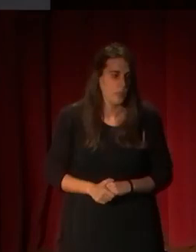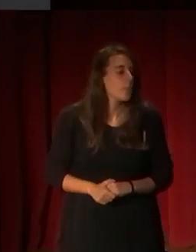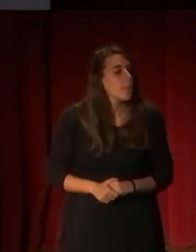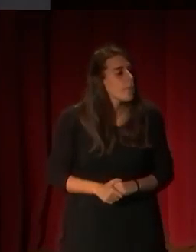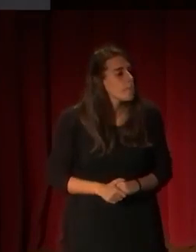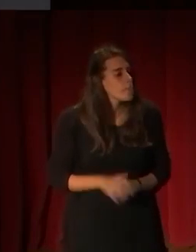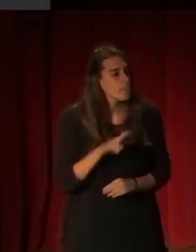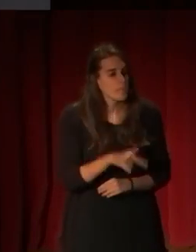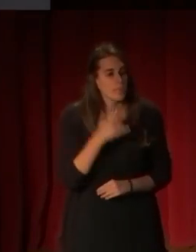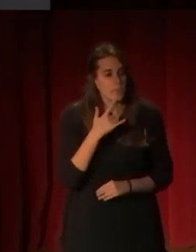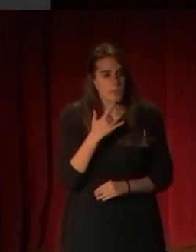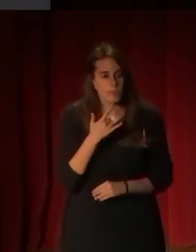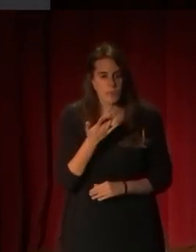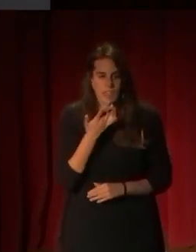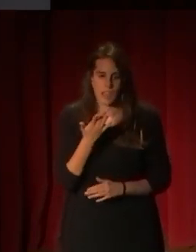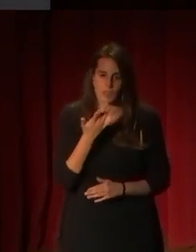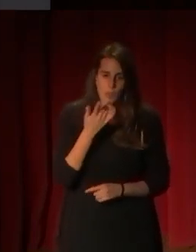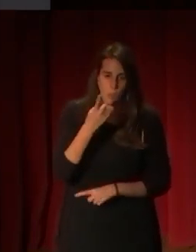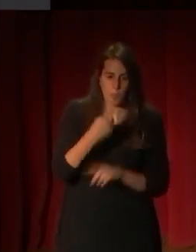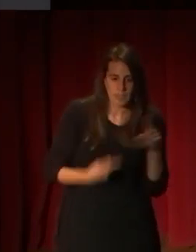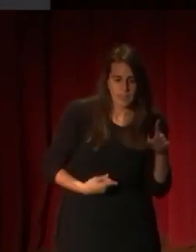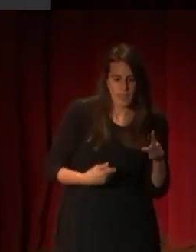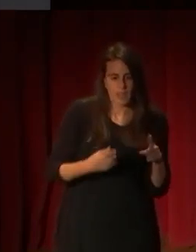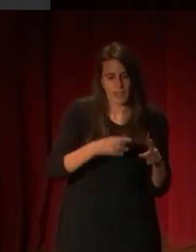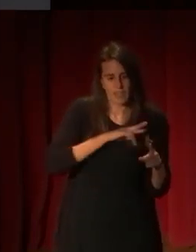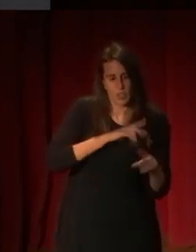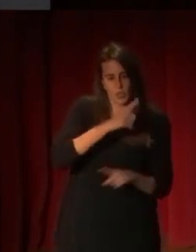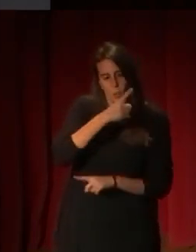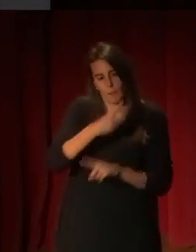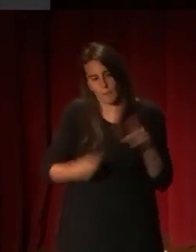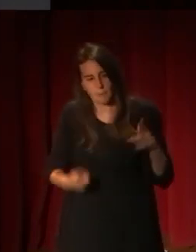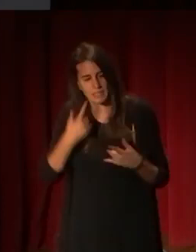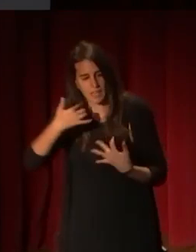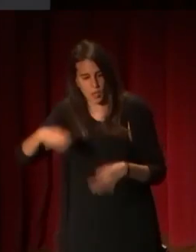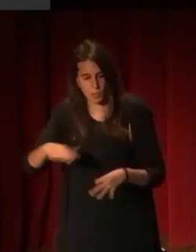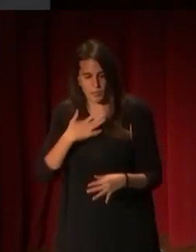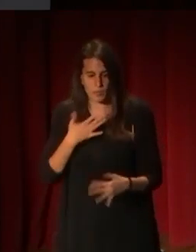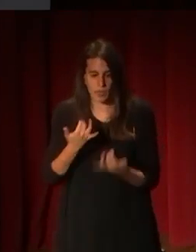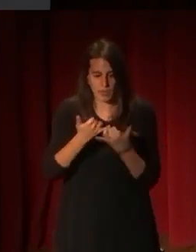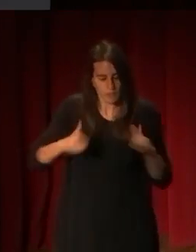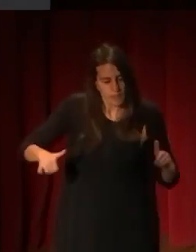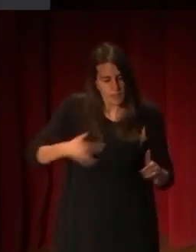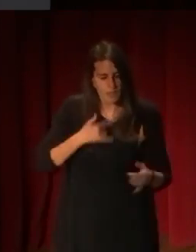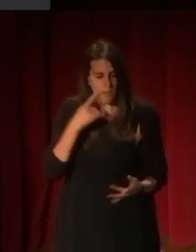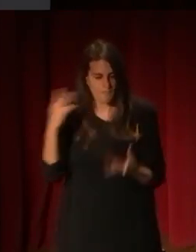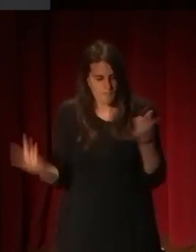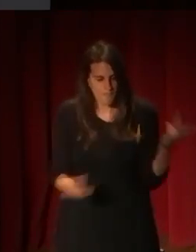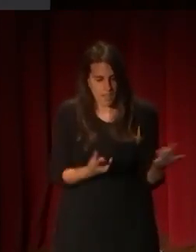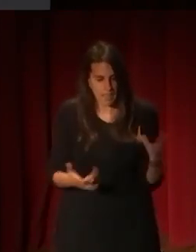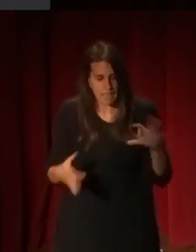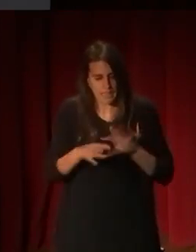complejo ceremonial a medio camino entre lo sagrado y lo profano en el que había música baile figuras alegóricas autos sacramentales